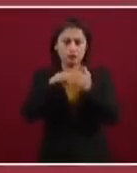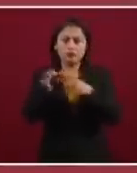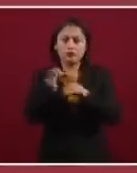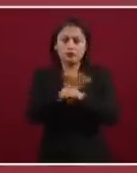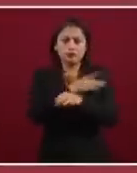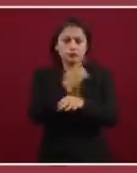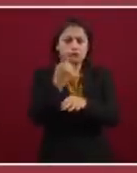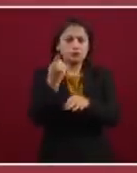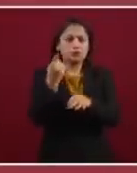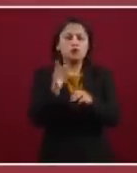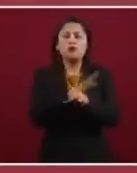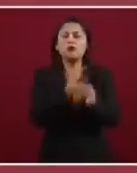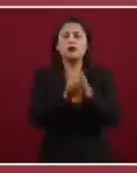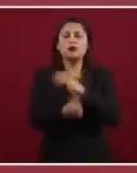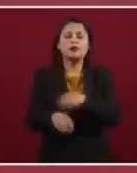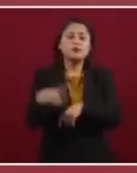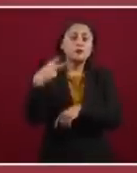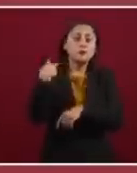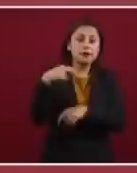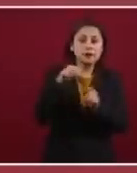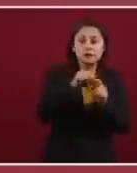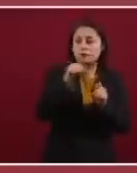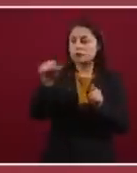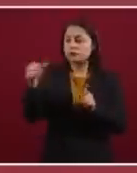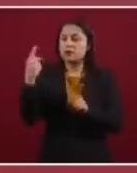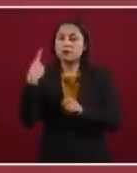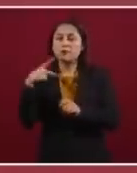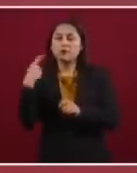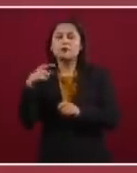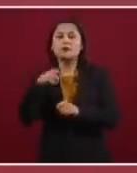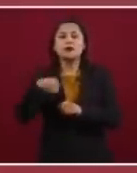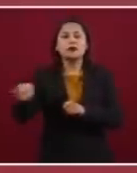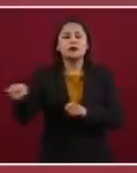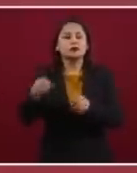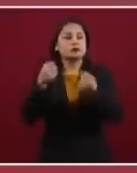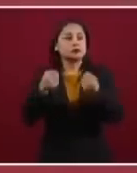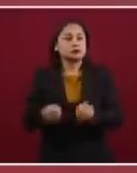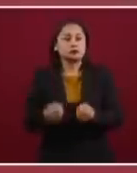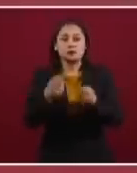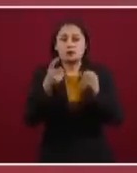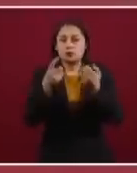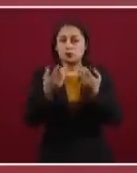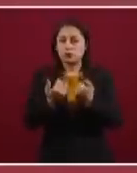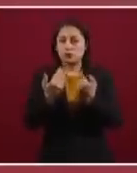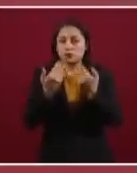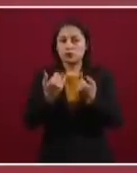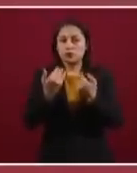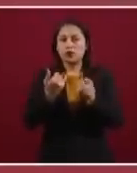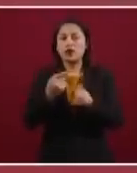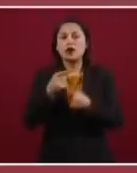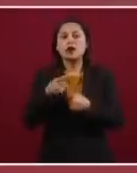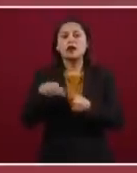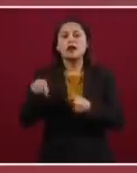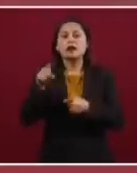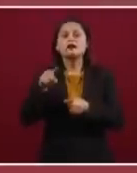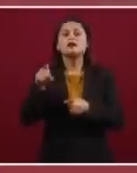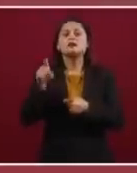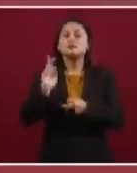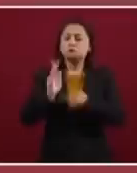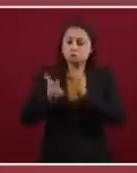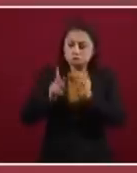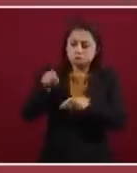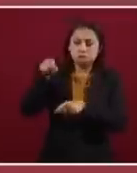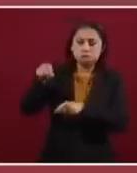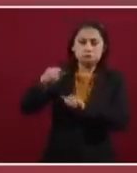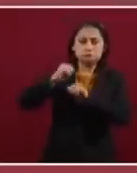veracruz a puebla que han estado hablando de esto se le se ha estado atendiendo